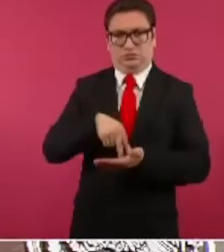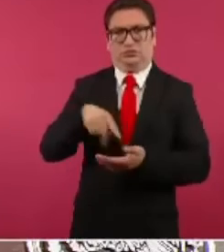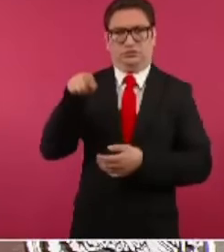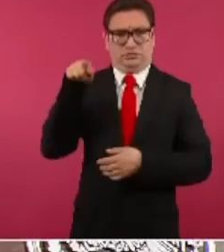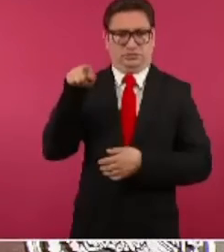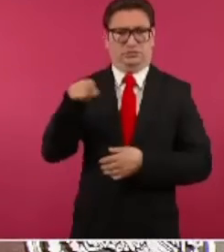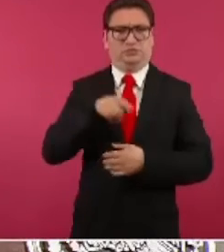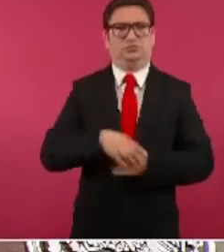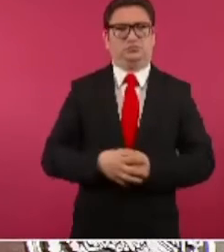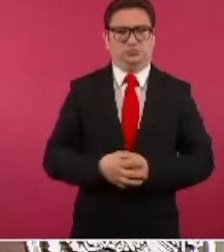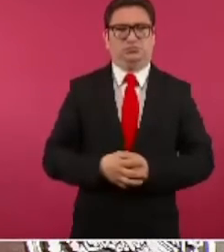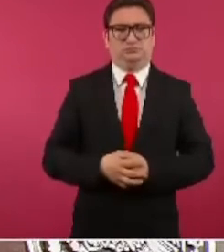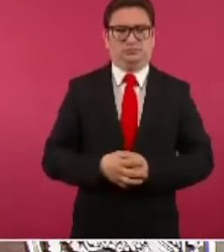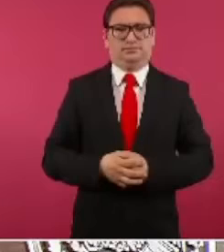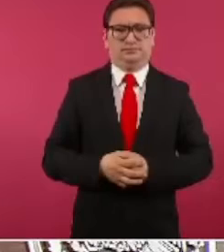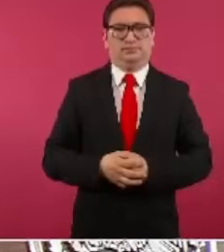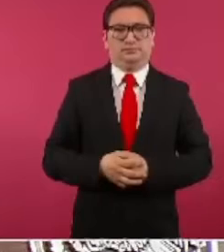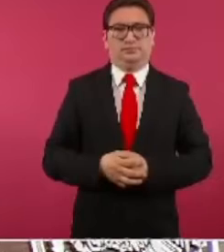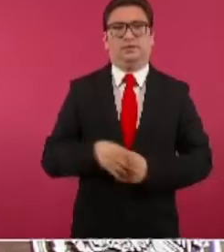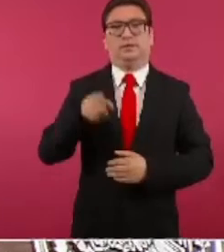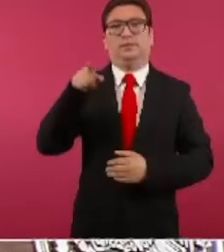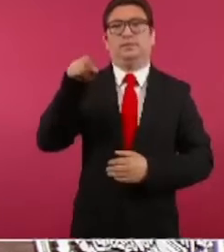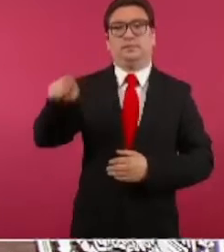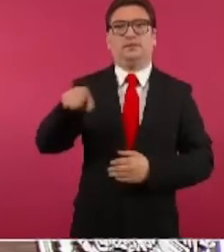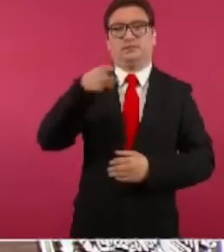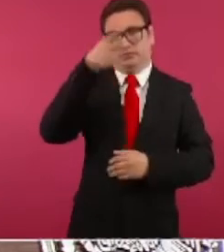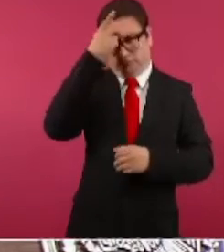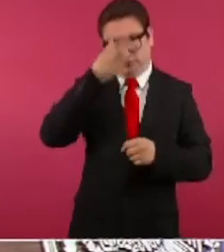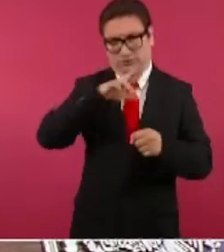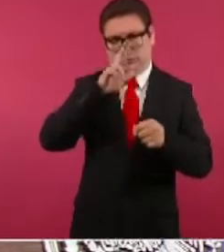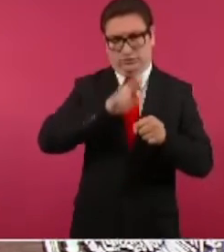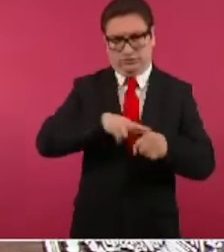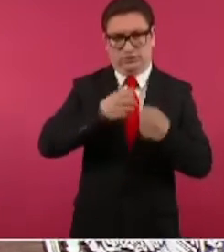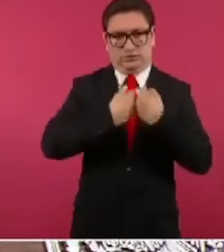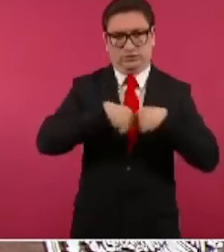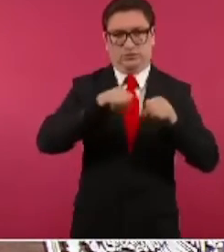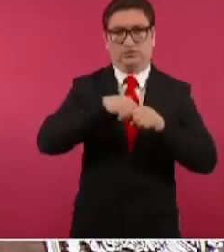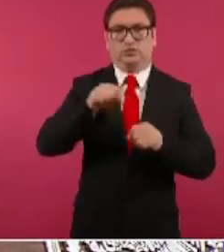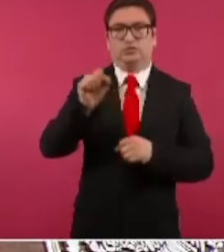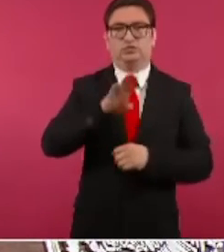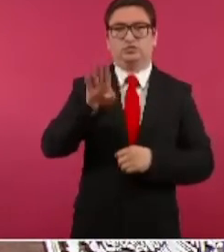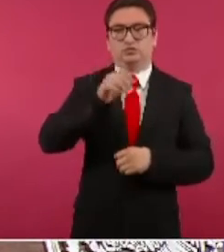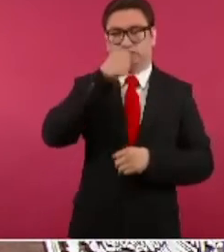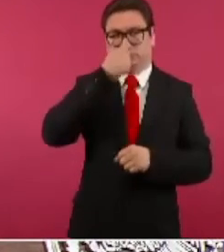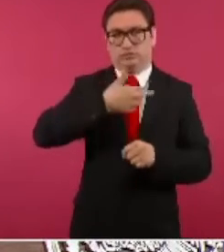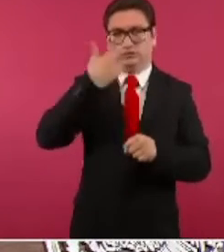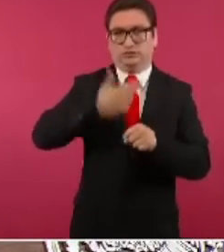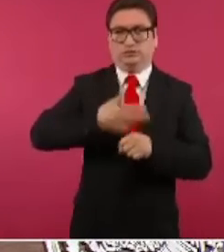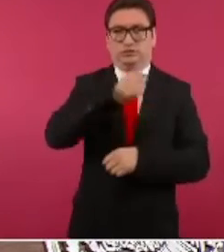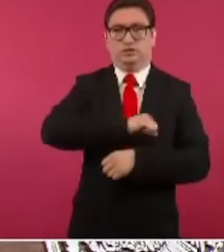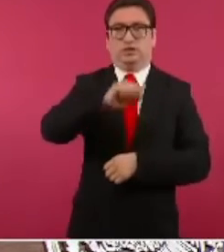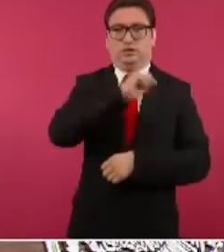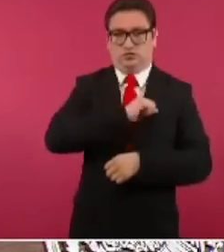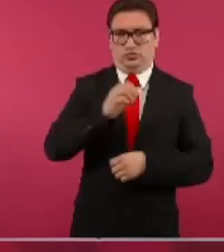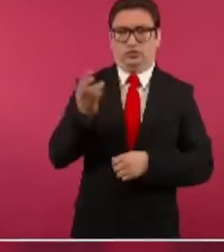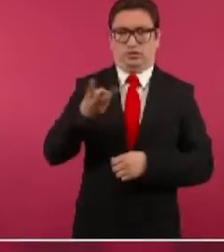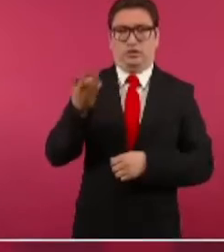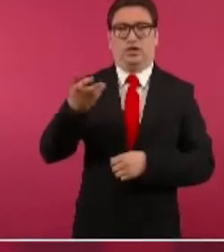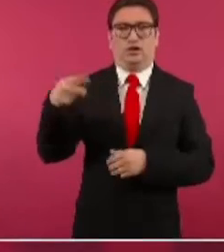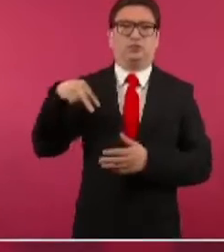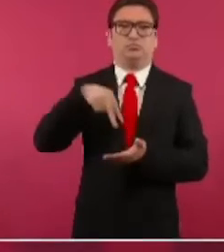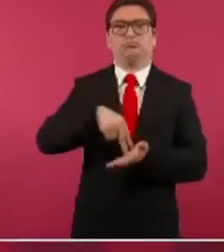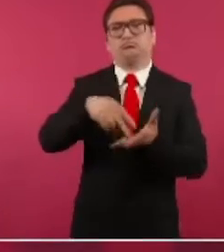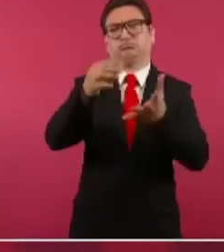el director del Seguro Social y el subsecretario de Salud, y les voy a pedir que